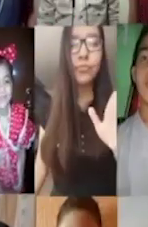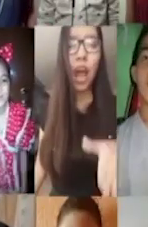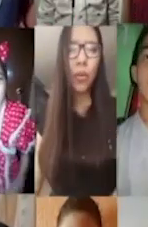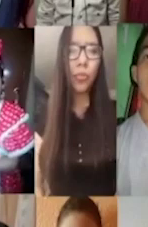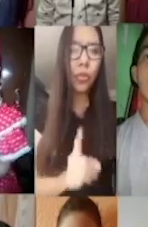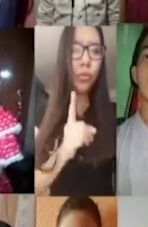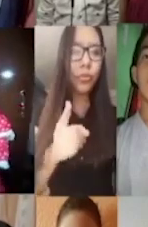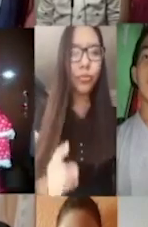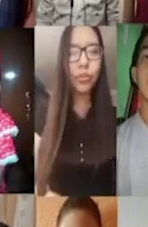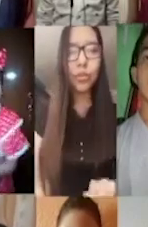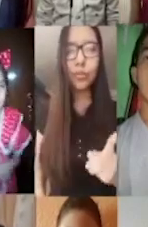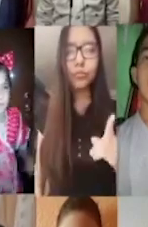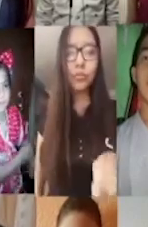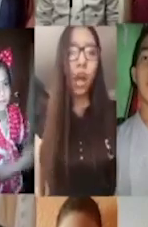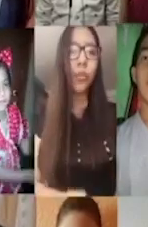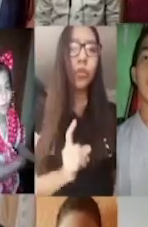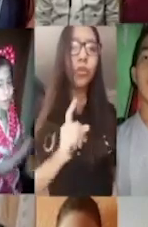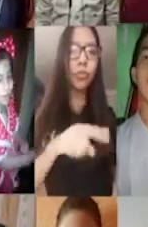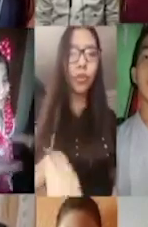aprendeencasa.cep.gov.mx.